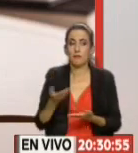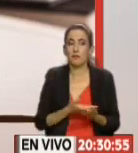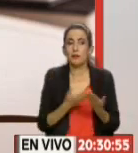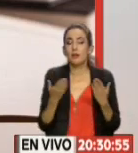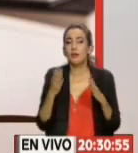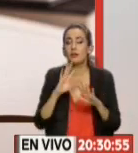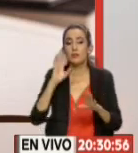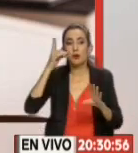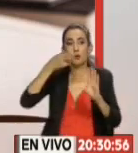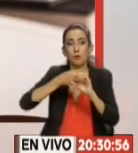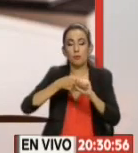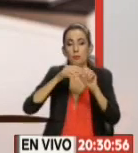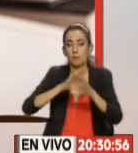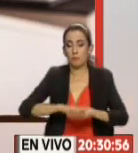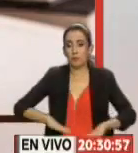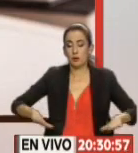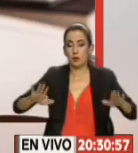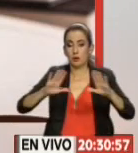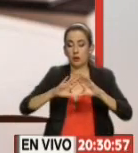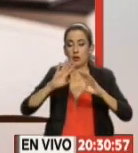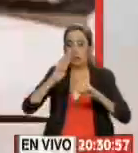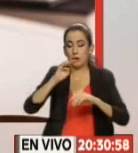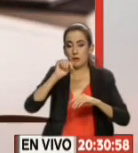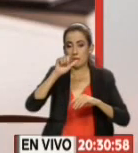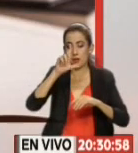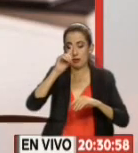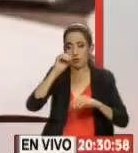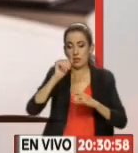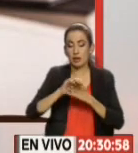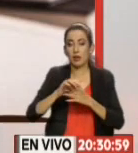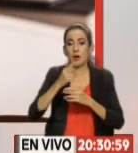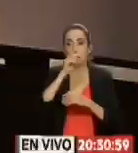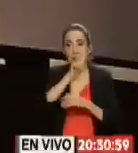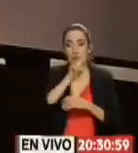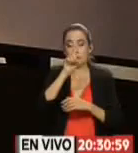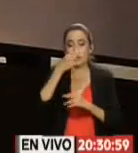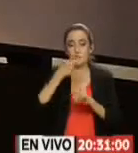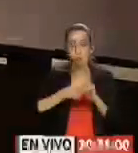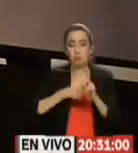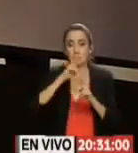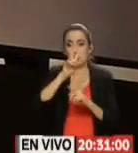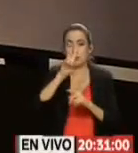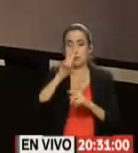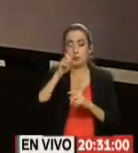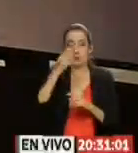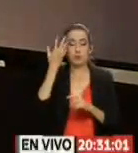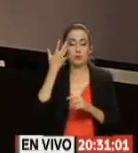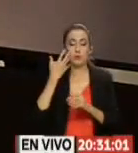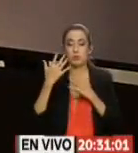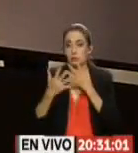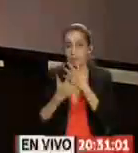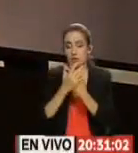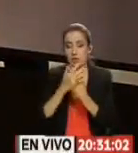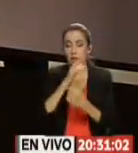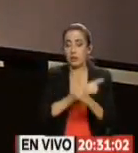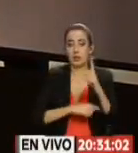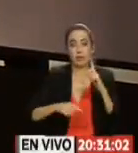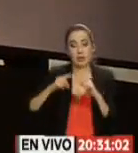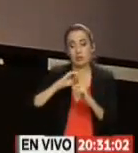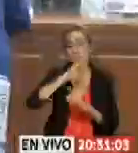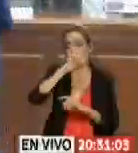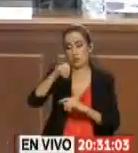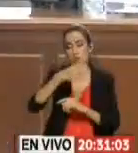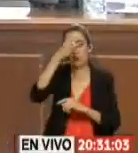su participación en el plagio de Valda de 21 meses y 22 días de prisión. Su abogado defensor anunció que hasta el jueves el Tribunal Penal